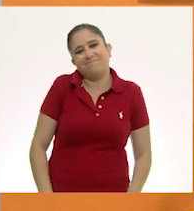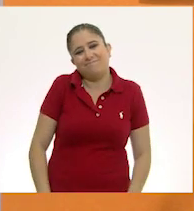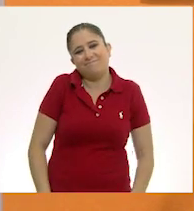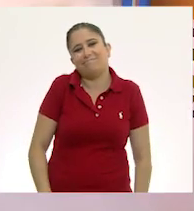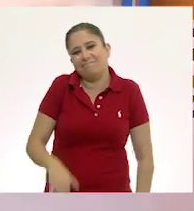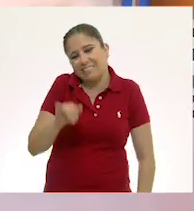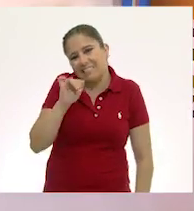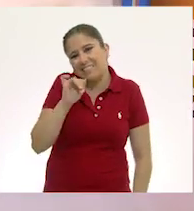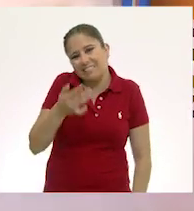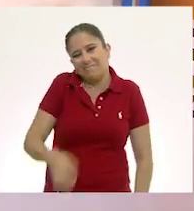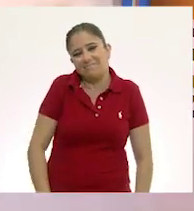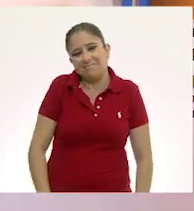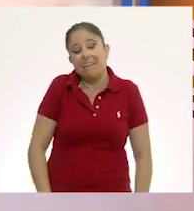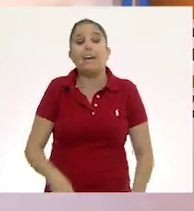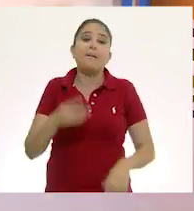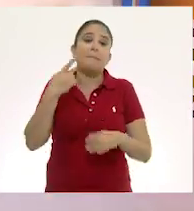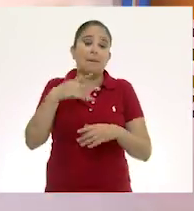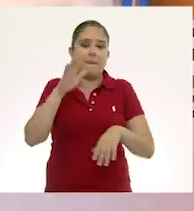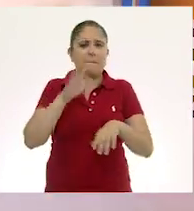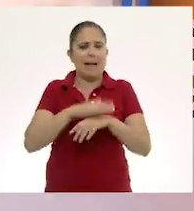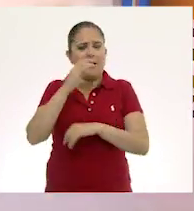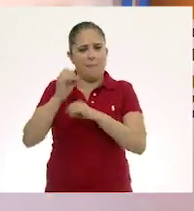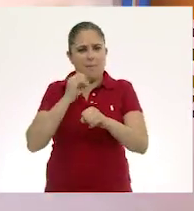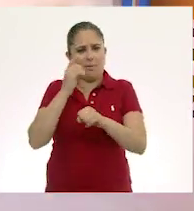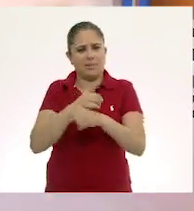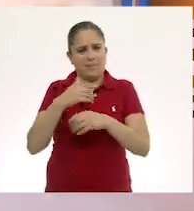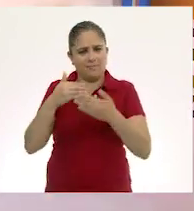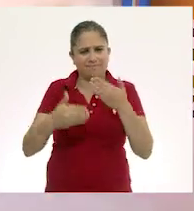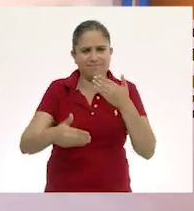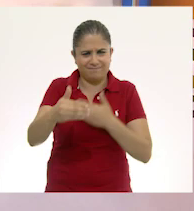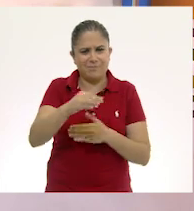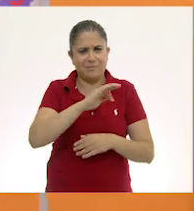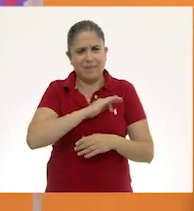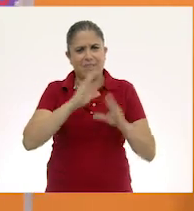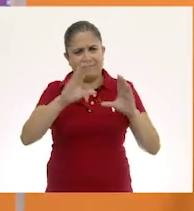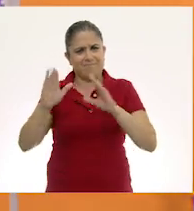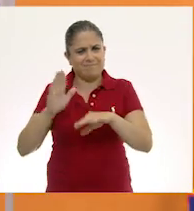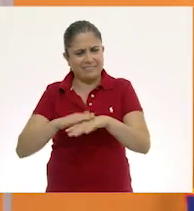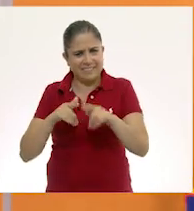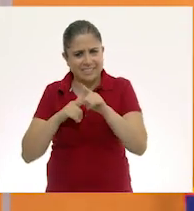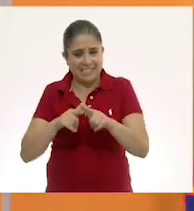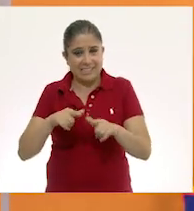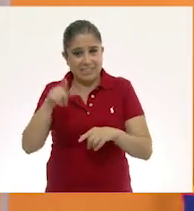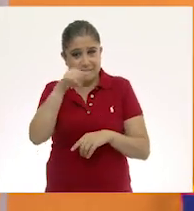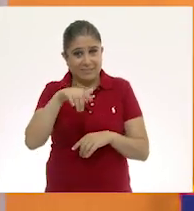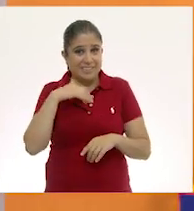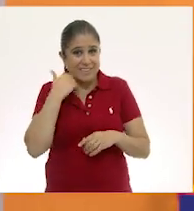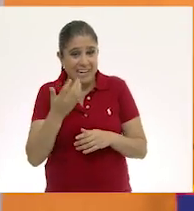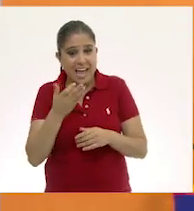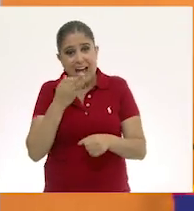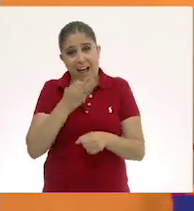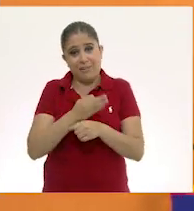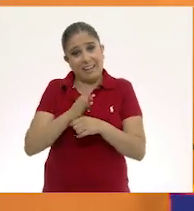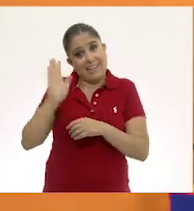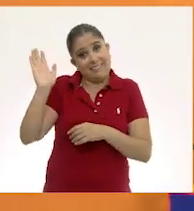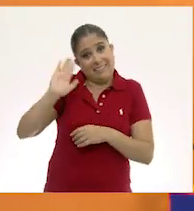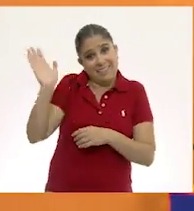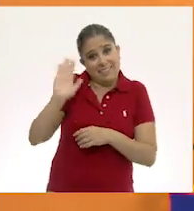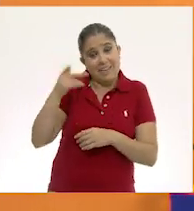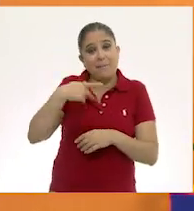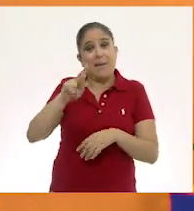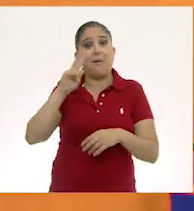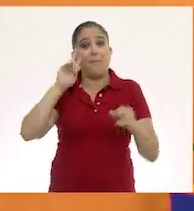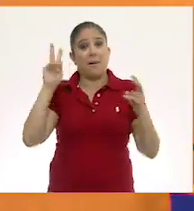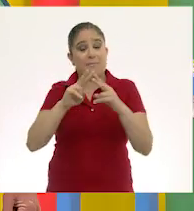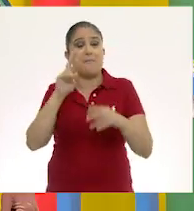bueno, habrá más oportunidades, que esa es una gran noticia. Perfecto. Así que si te parece bien, por ahora nos despedimos, pero nos